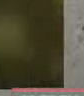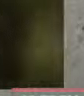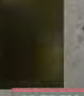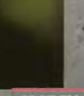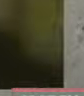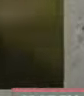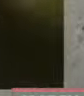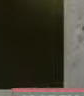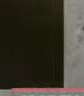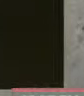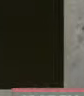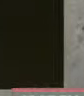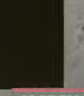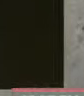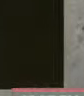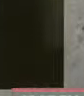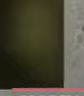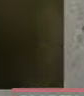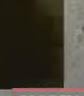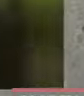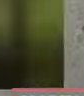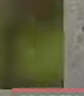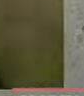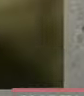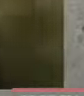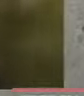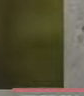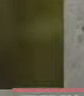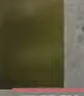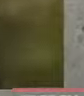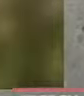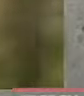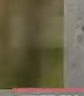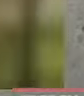estúpida de la falta de respeto